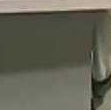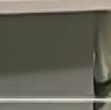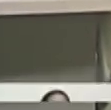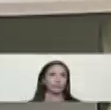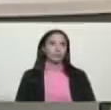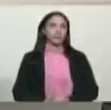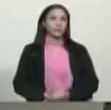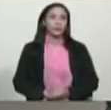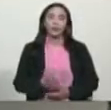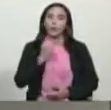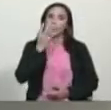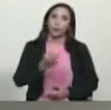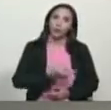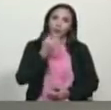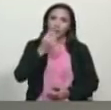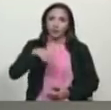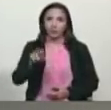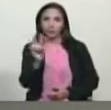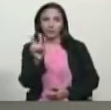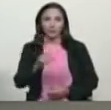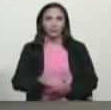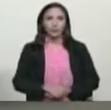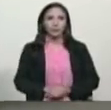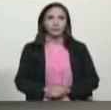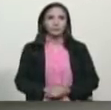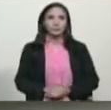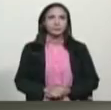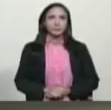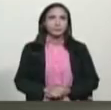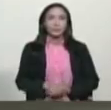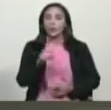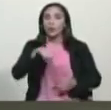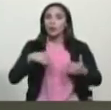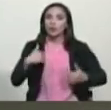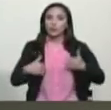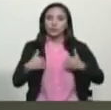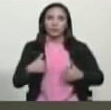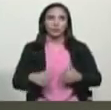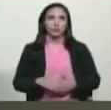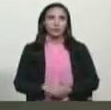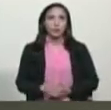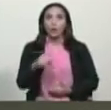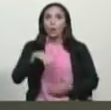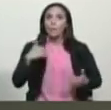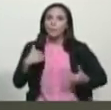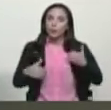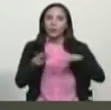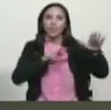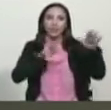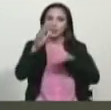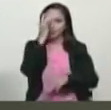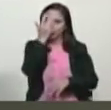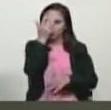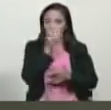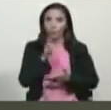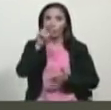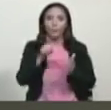Buenas tardes, Venezuela. Estamos hoy miércoles 13 de febrero del año